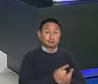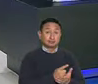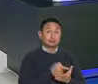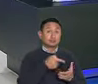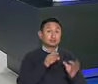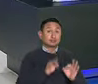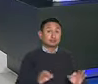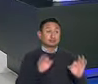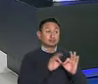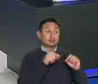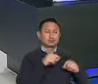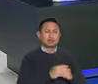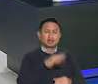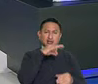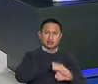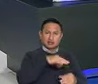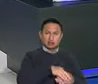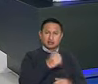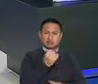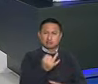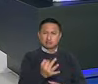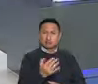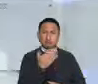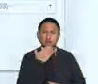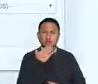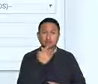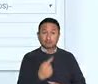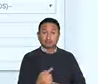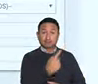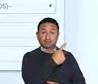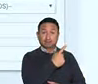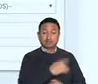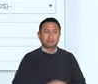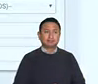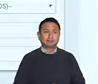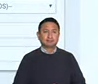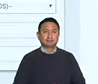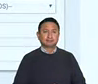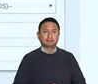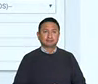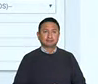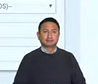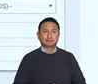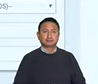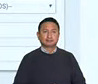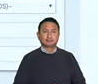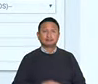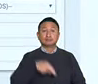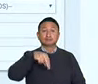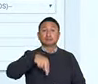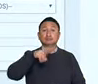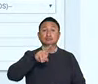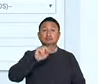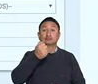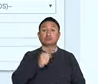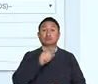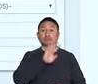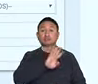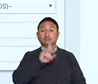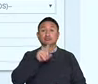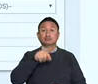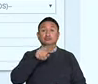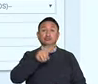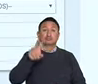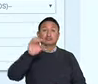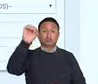también cómo avanza el conteo de votos aquí en la prefectura. Robert, ahí tenemos ya porcentajes. Joana Núñez tiene el